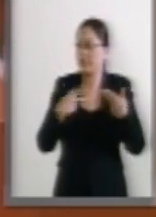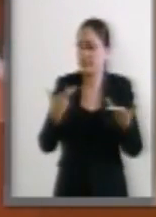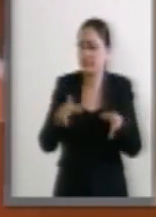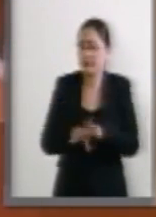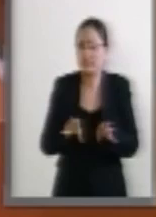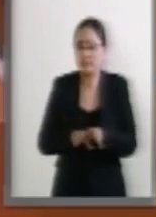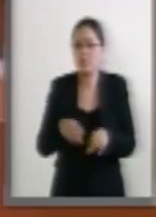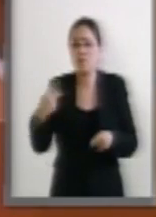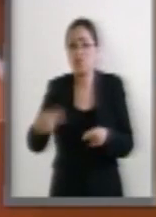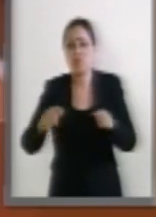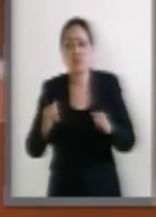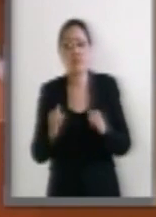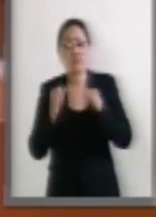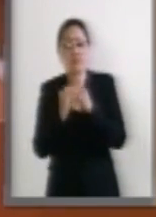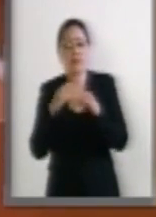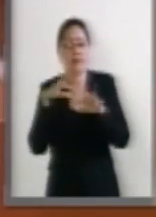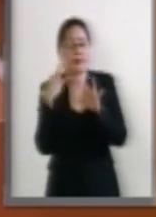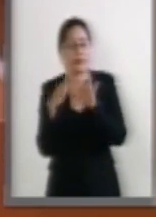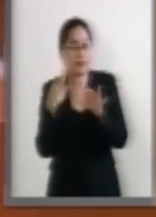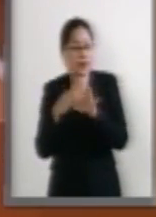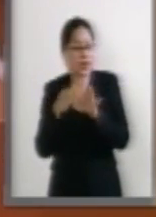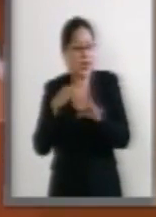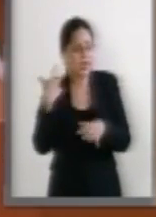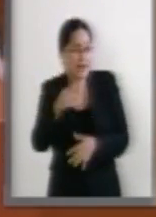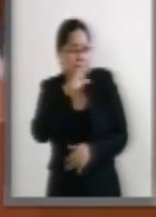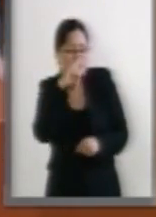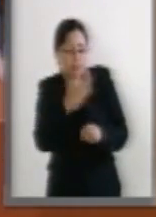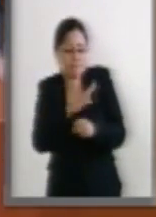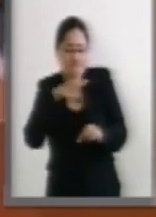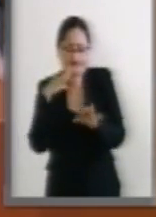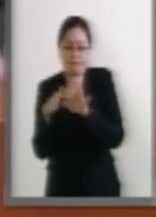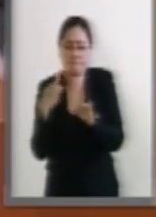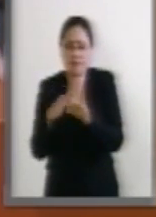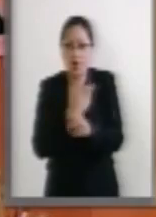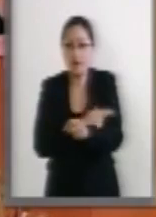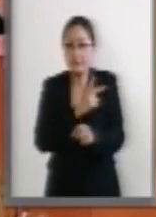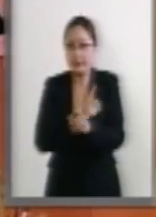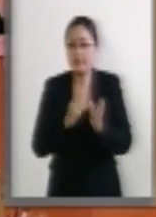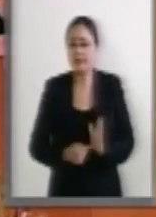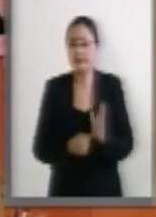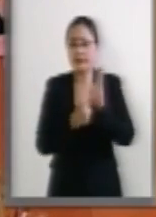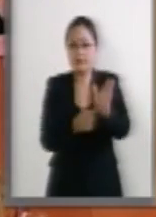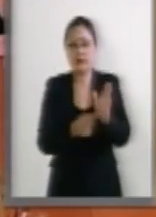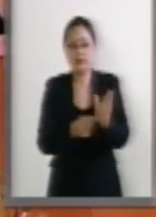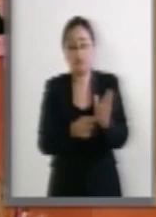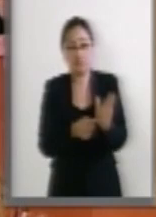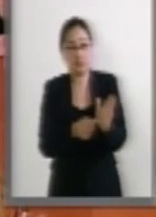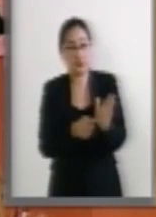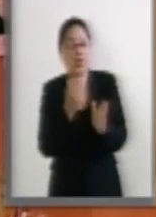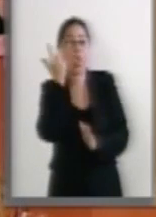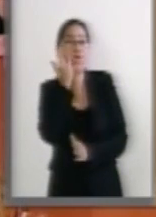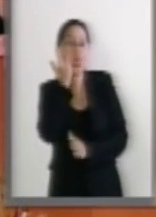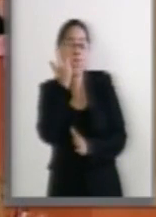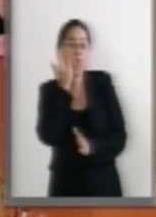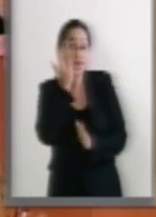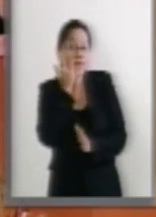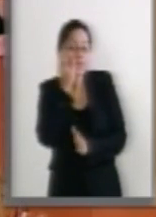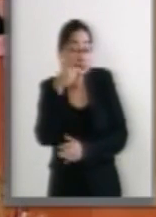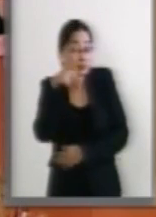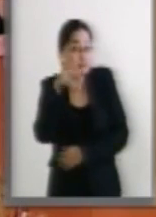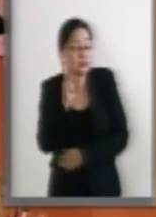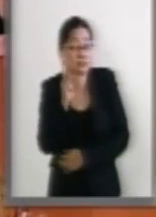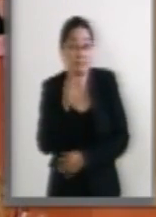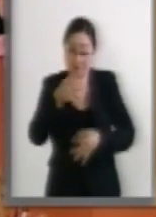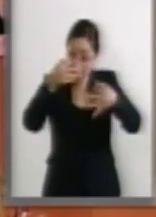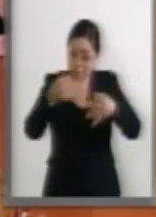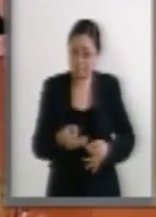obligado simule cumplir a cabalidad sus obligaciones de transparencia cuando en realidad las evade.